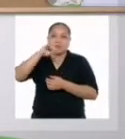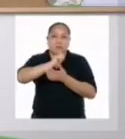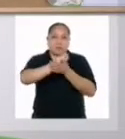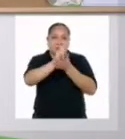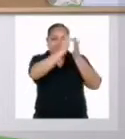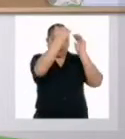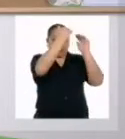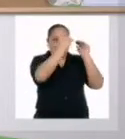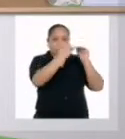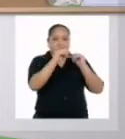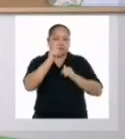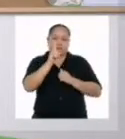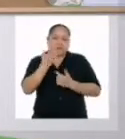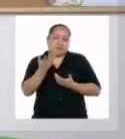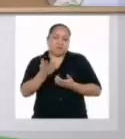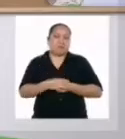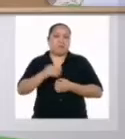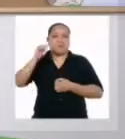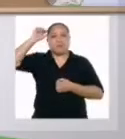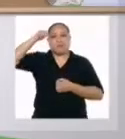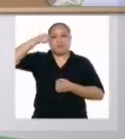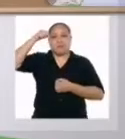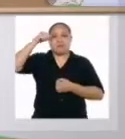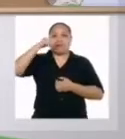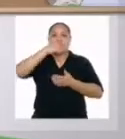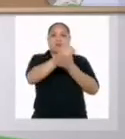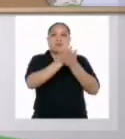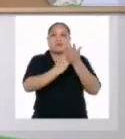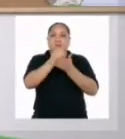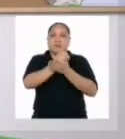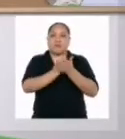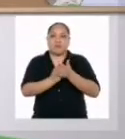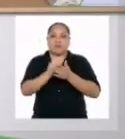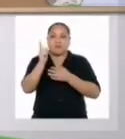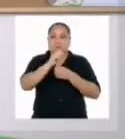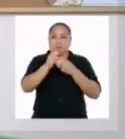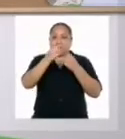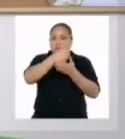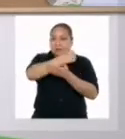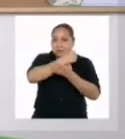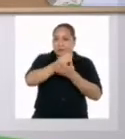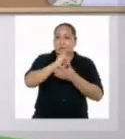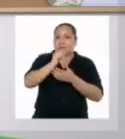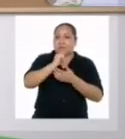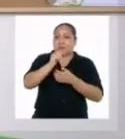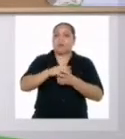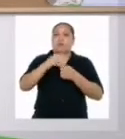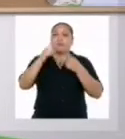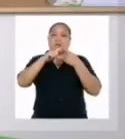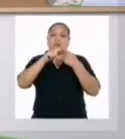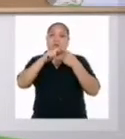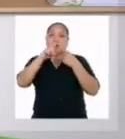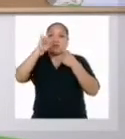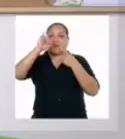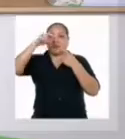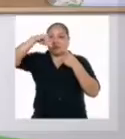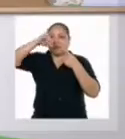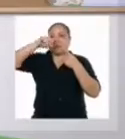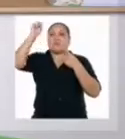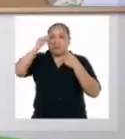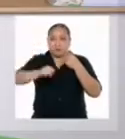así necesariamente. Recuerda que las partes que no le deben faltar a la crónica son